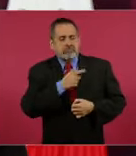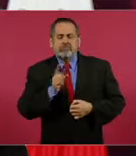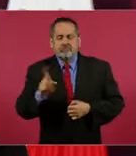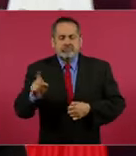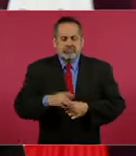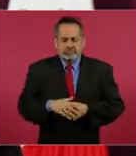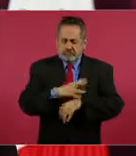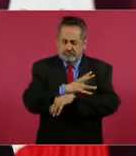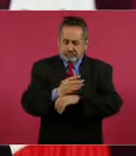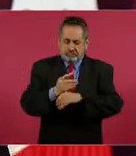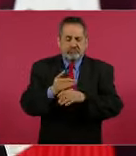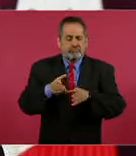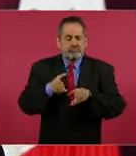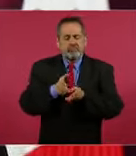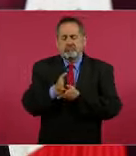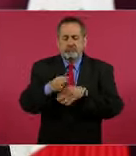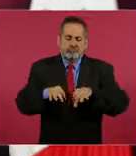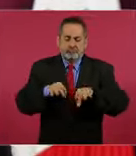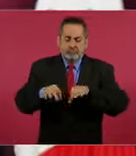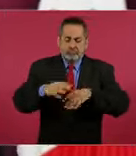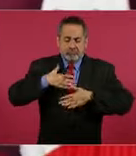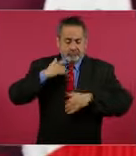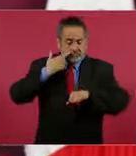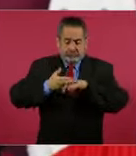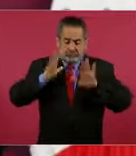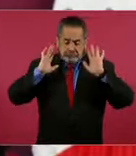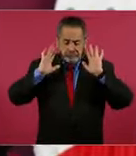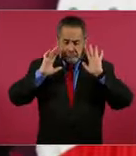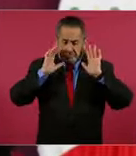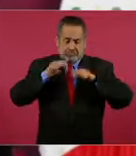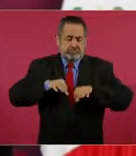Ellos no son responsables